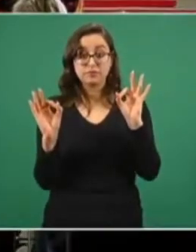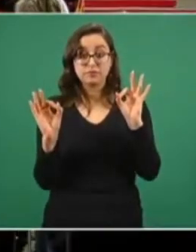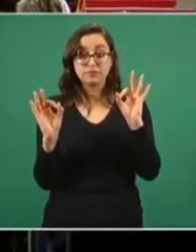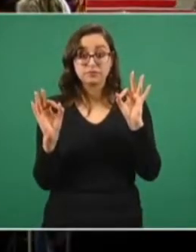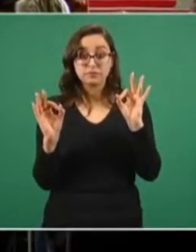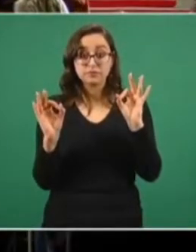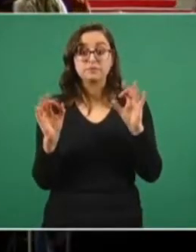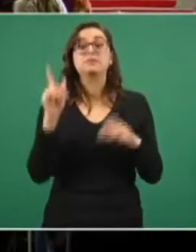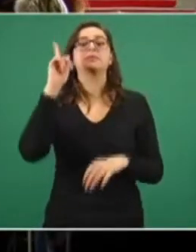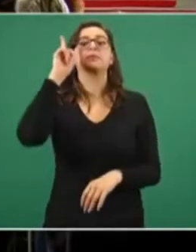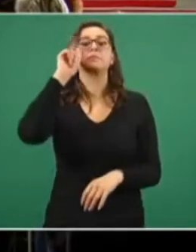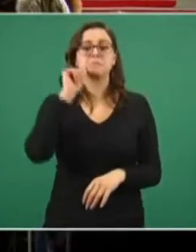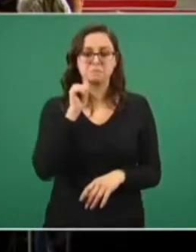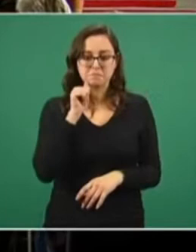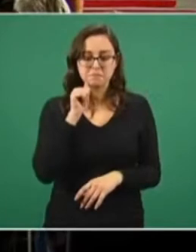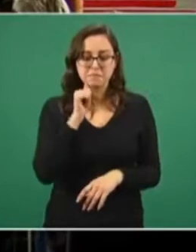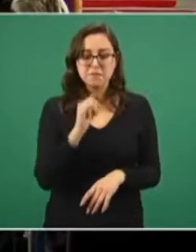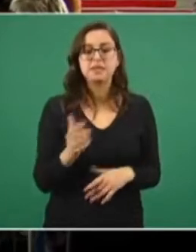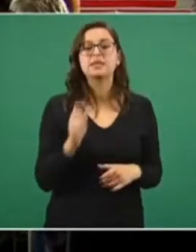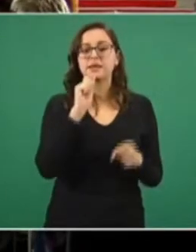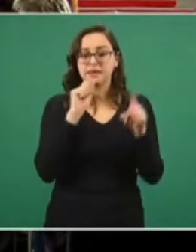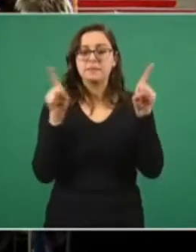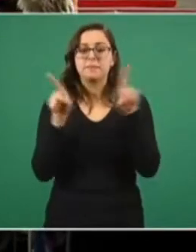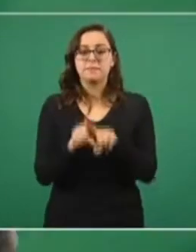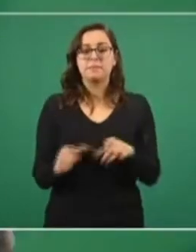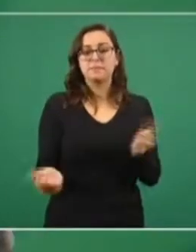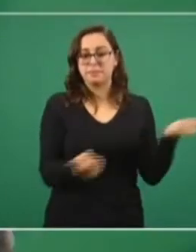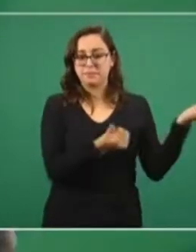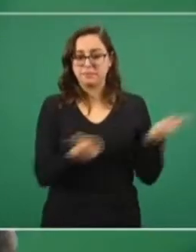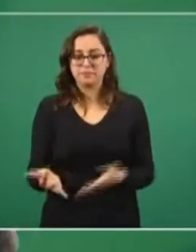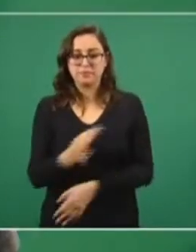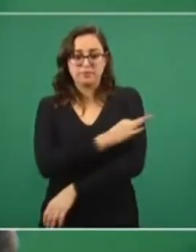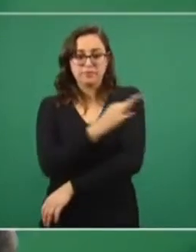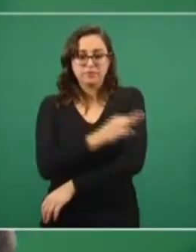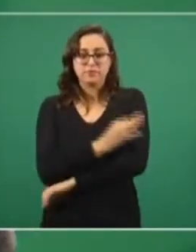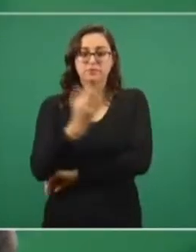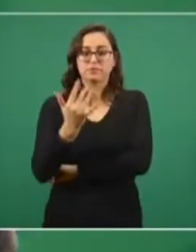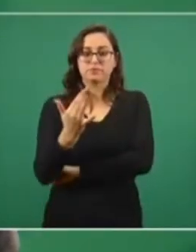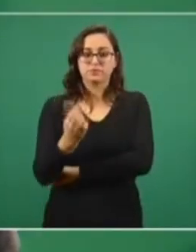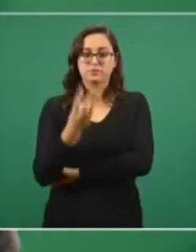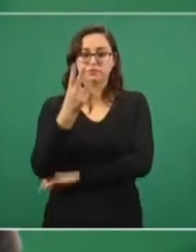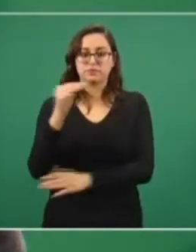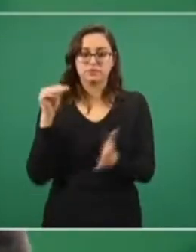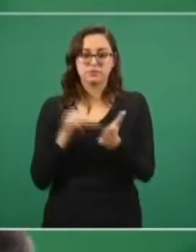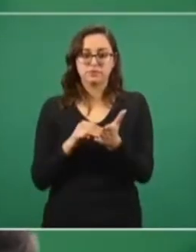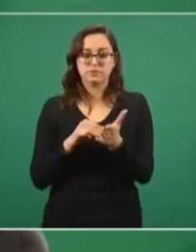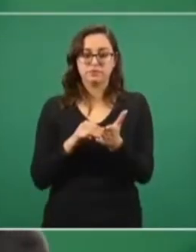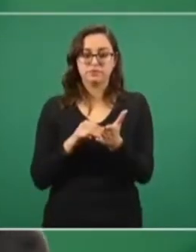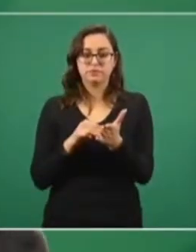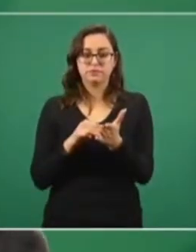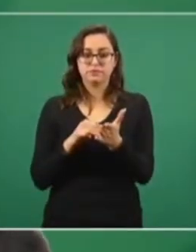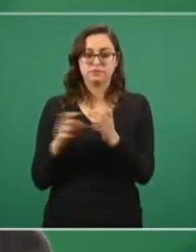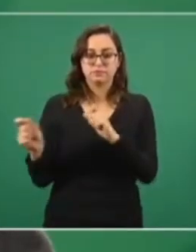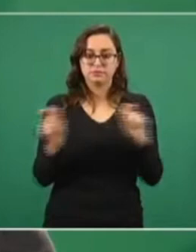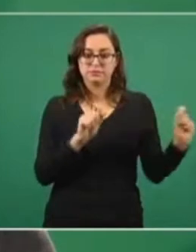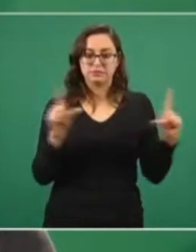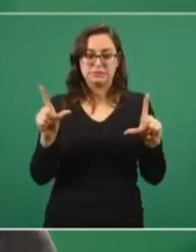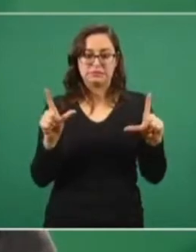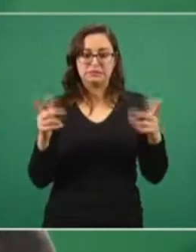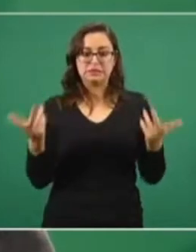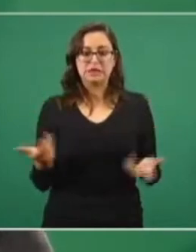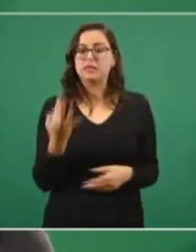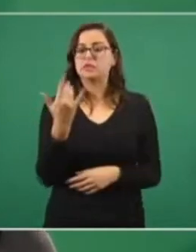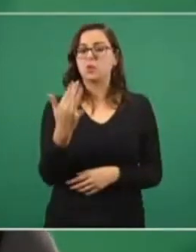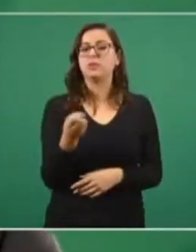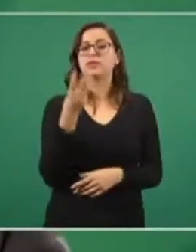Bueno, confirmo que mañana llegarán dosis 53,000, solo que no voy a poder sacar la diapositiva rápido, pero un poco